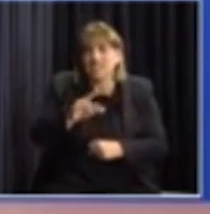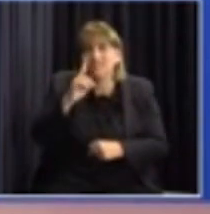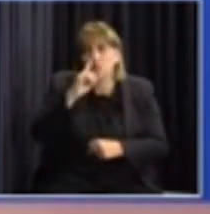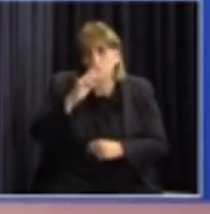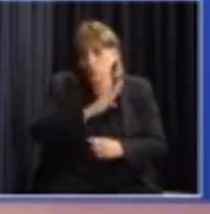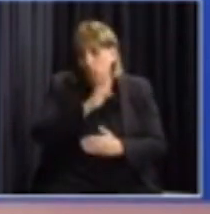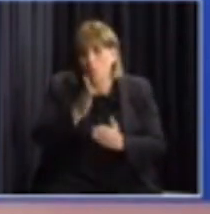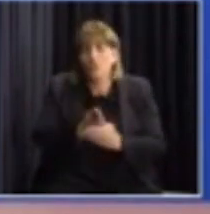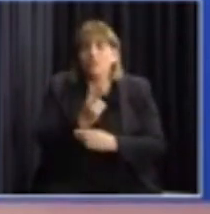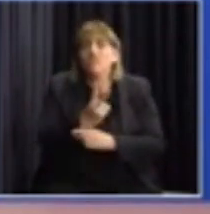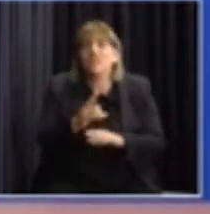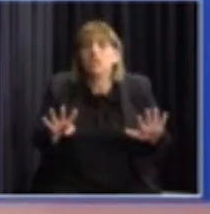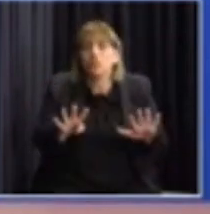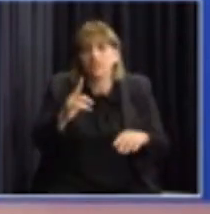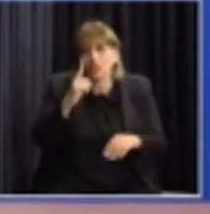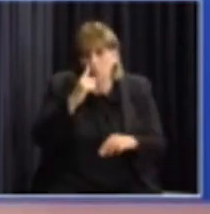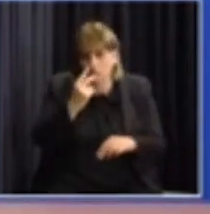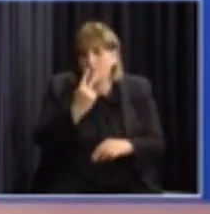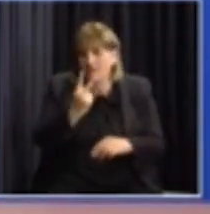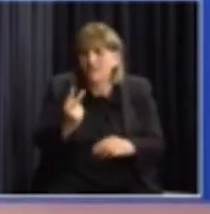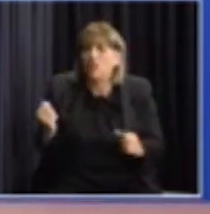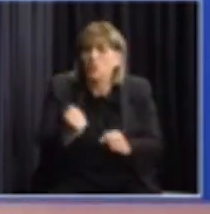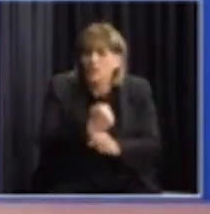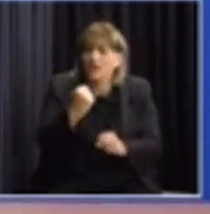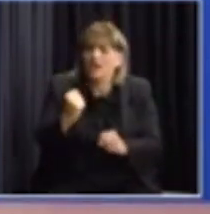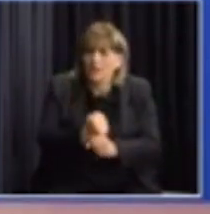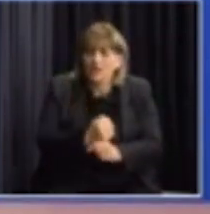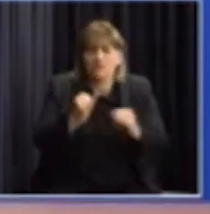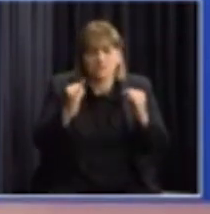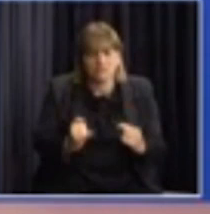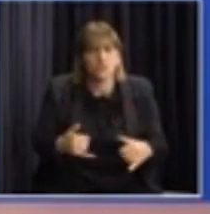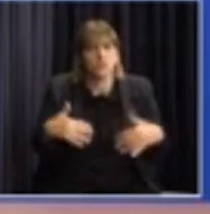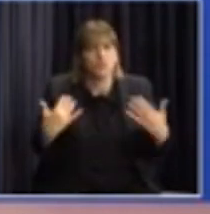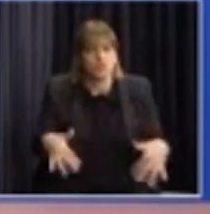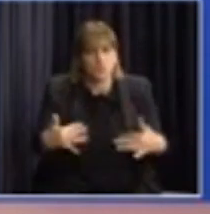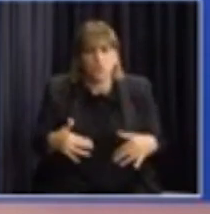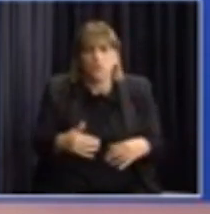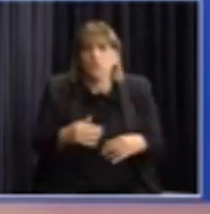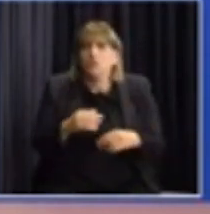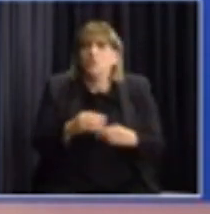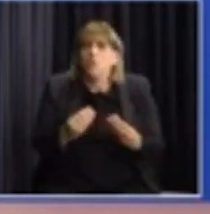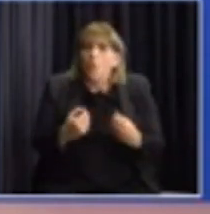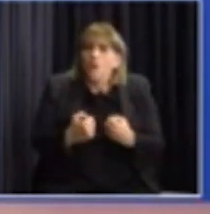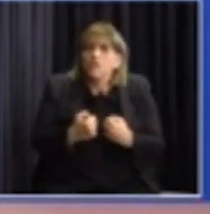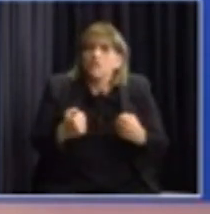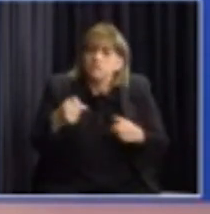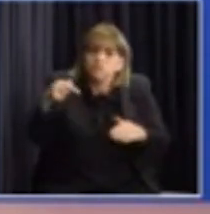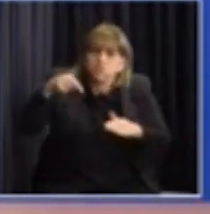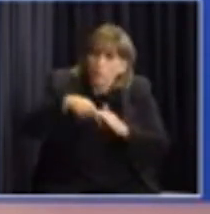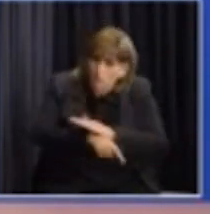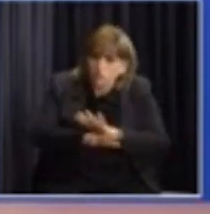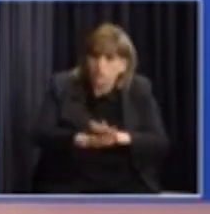verán que hay un trabajo acabado que hay un trabajo puntilloso y que cada